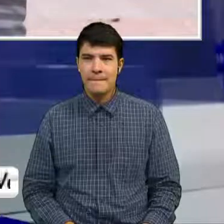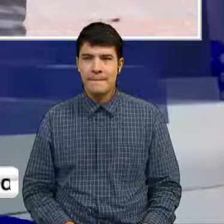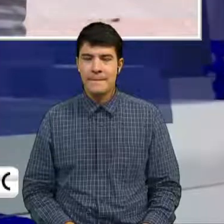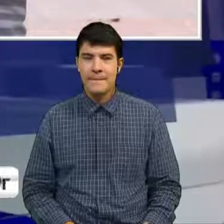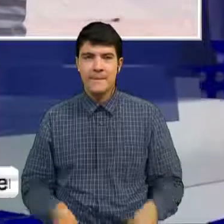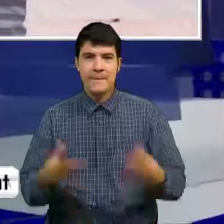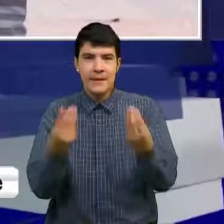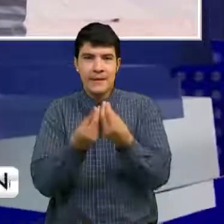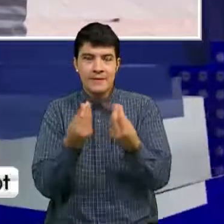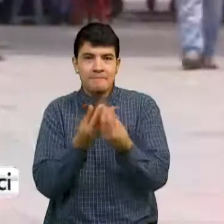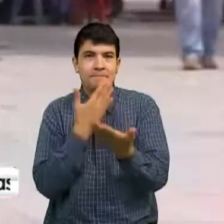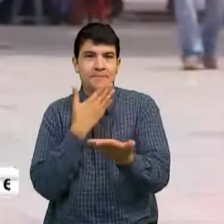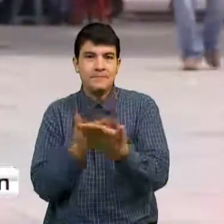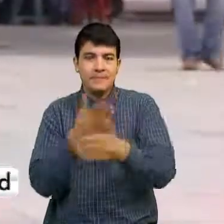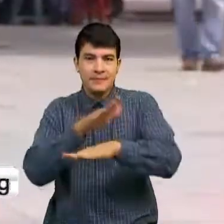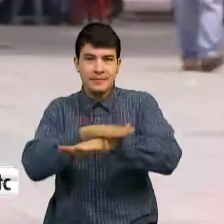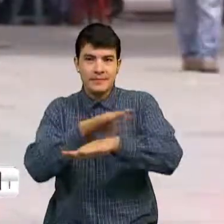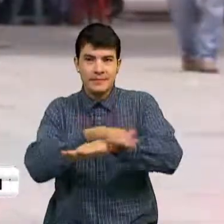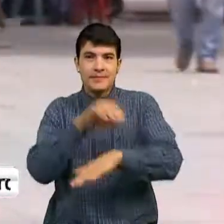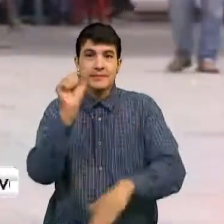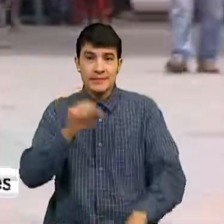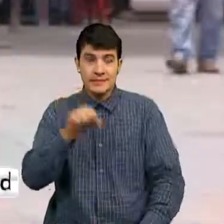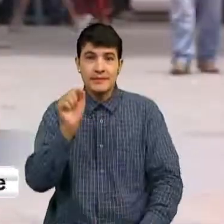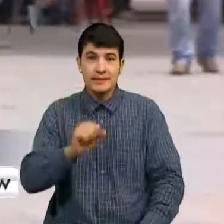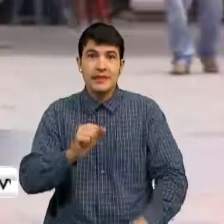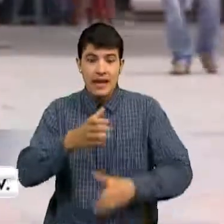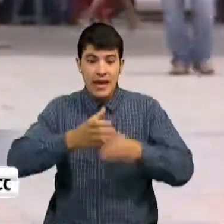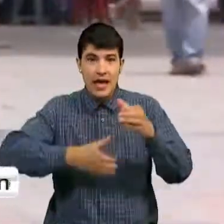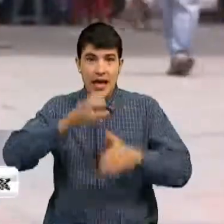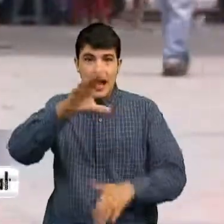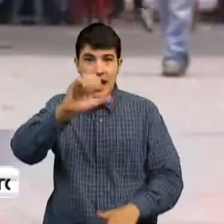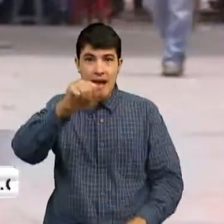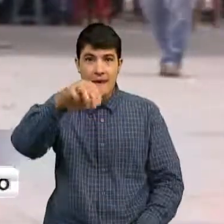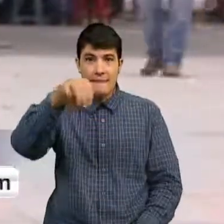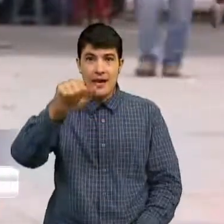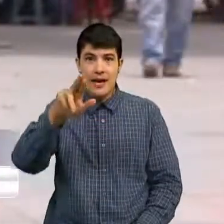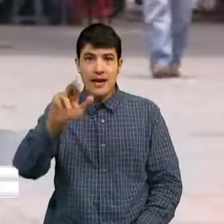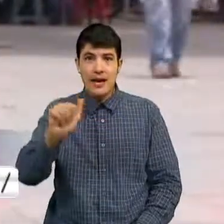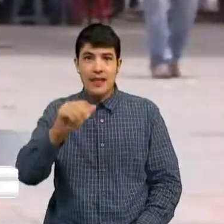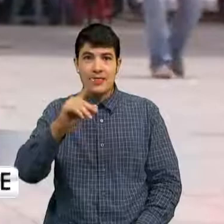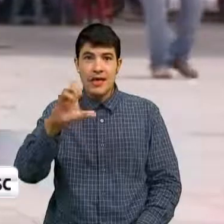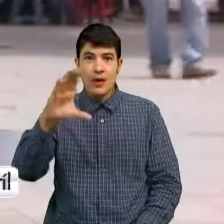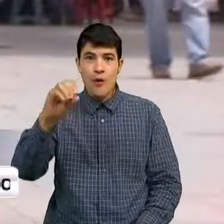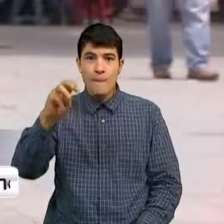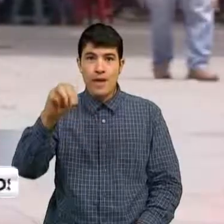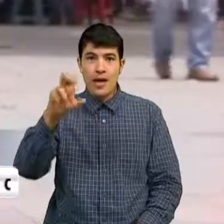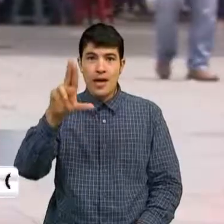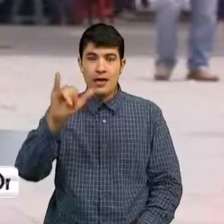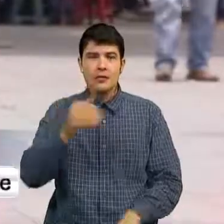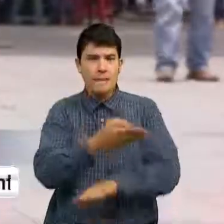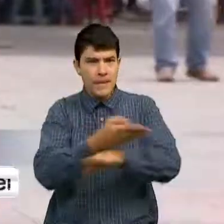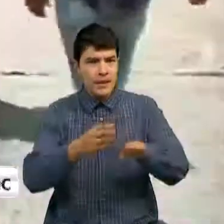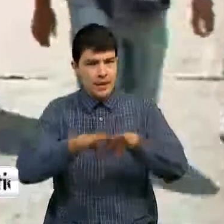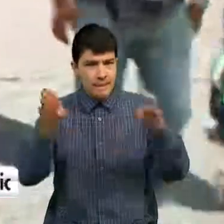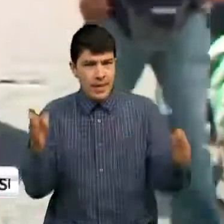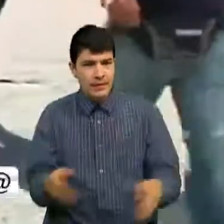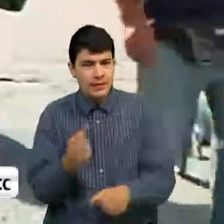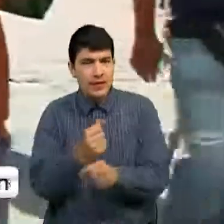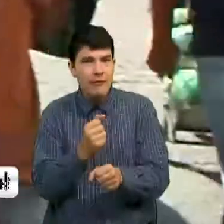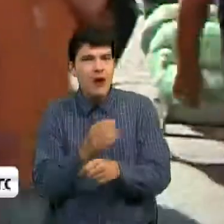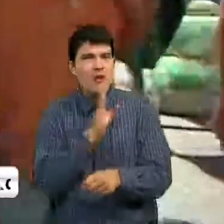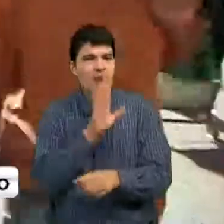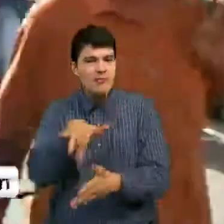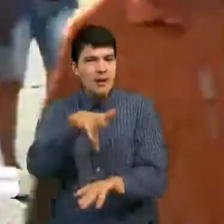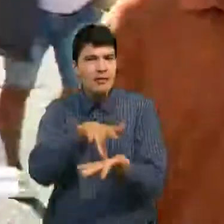compañeros y televidentes muy buenas tardes pues la cámara de comercio de cúcuta ha pedido una mesa de trabajo que la integren el gobierno